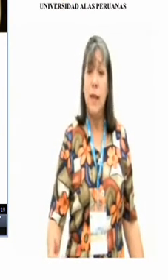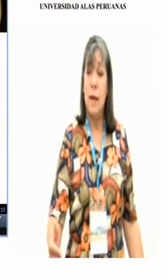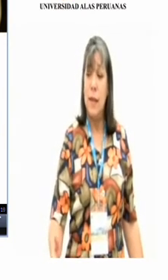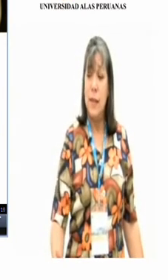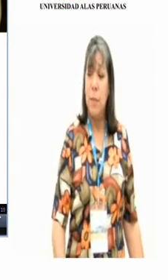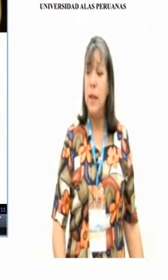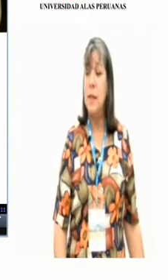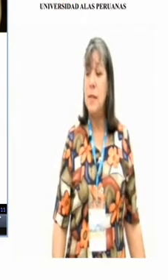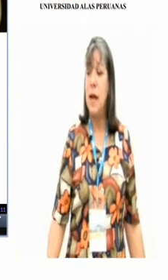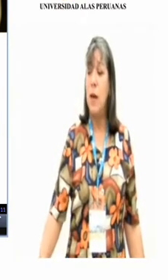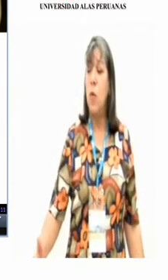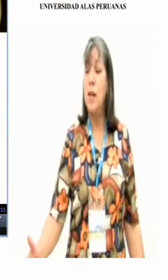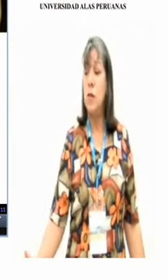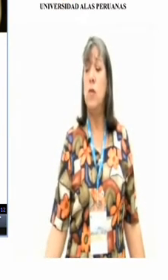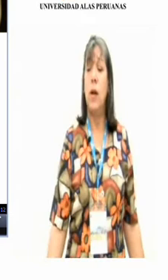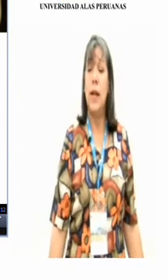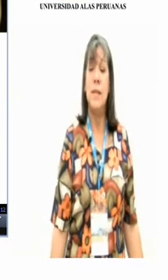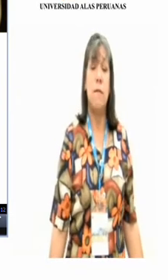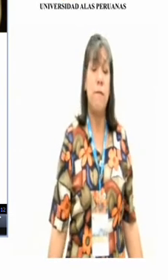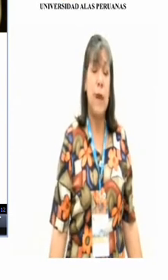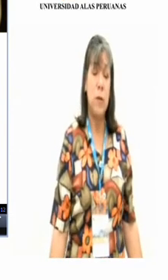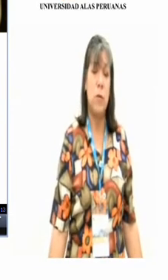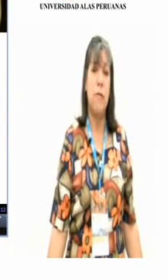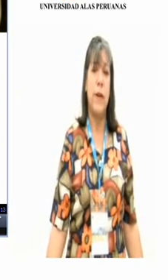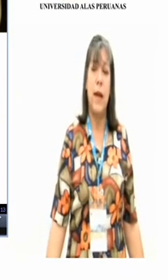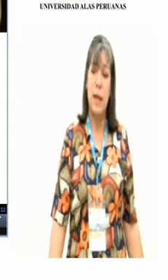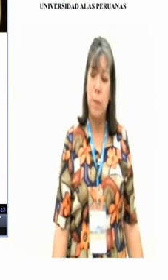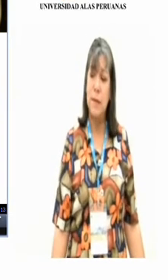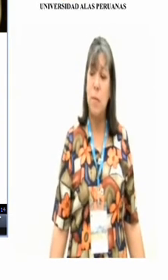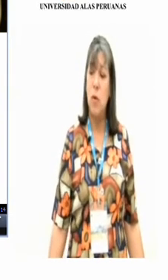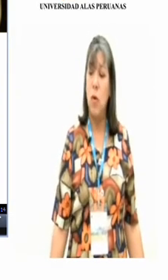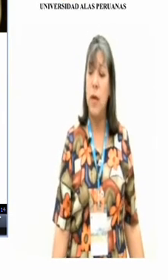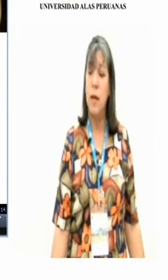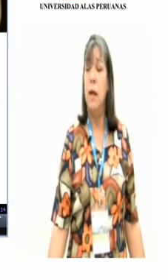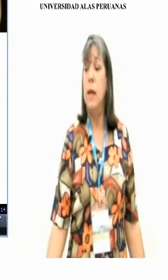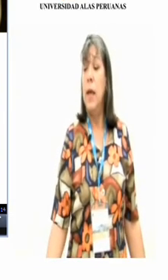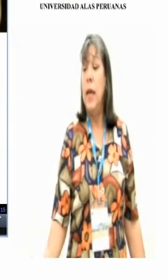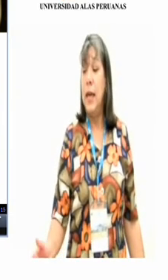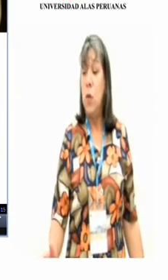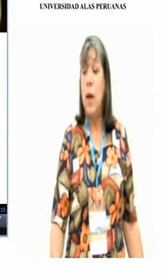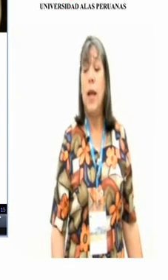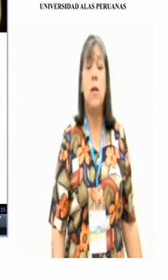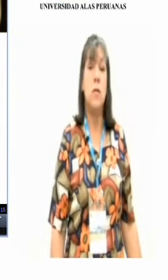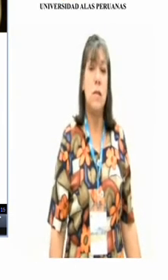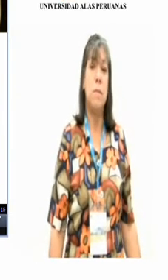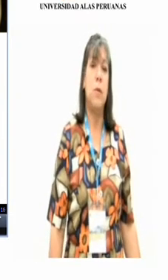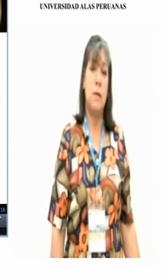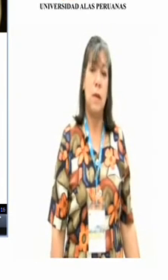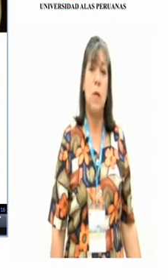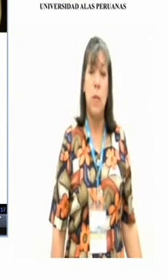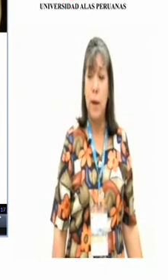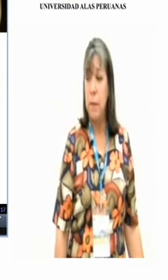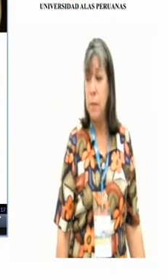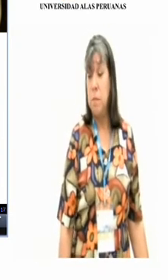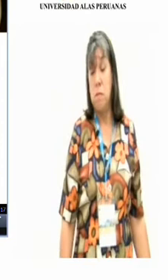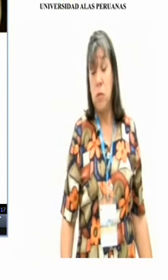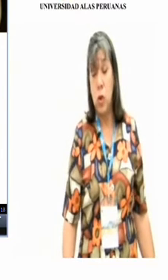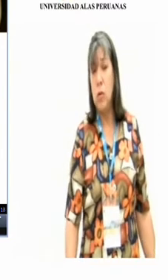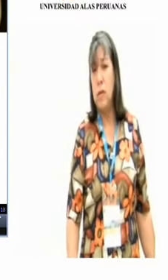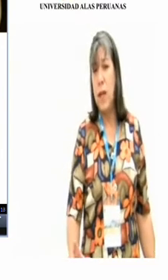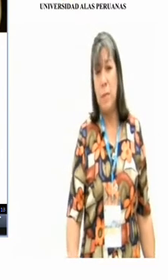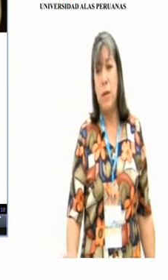esa teoría de aprendizaje? ¿Cuáles son sus raíces filosóficas y epistemológicas? ¿Y cuál es el concepto de ser